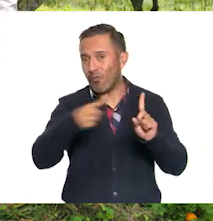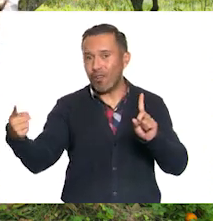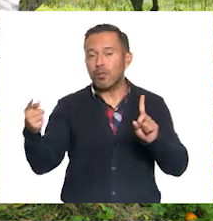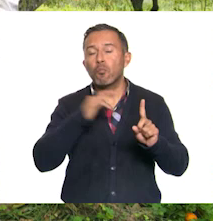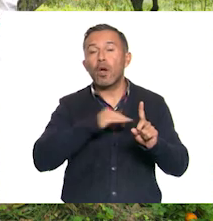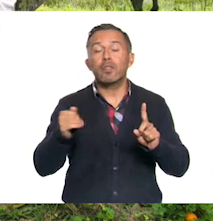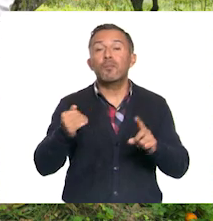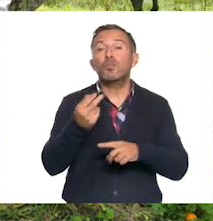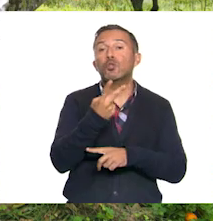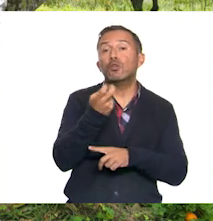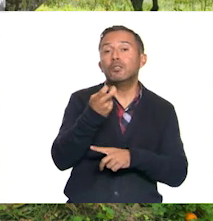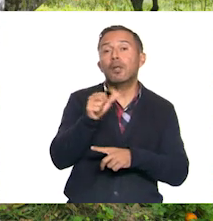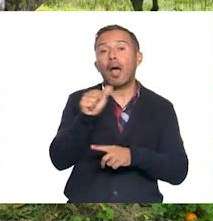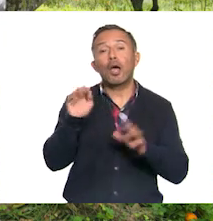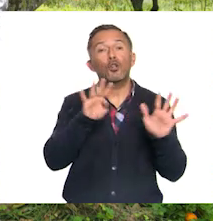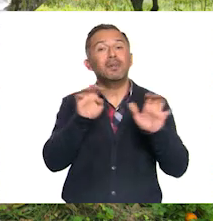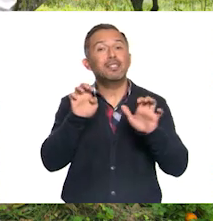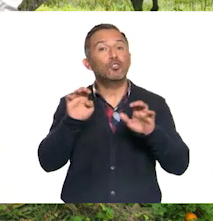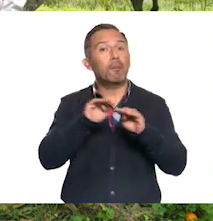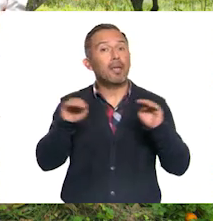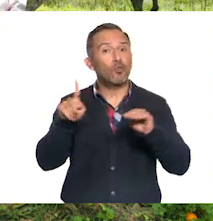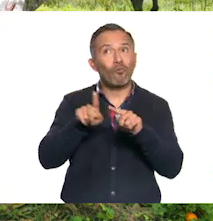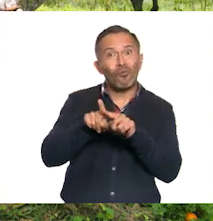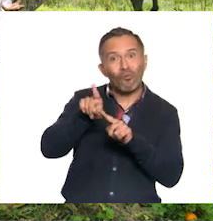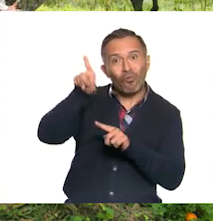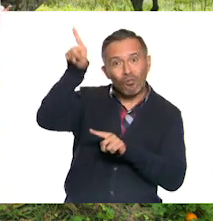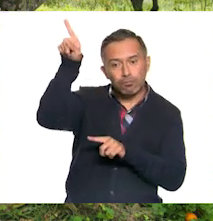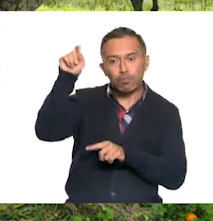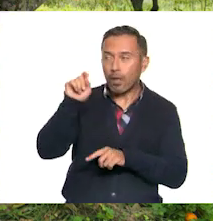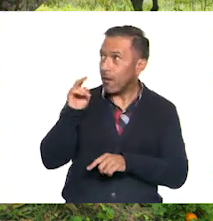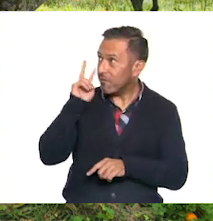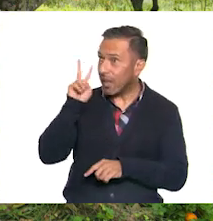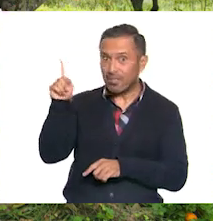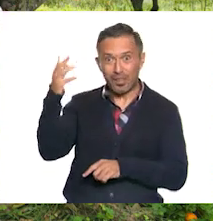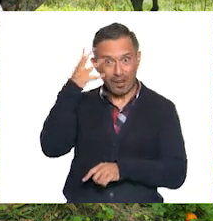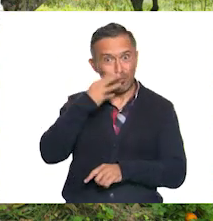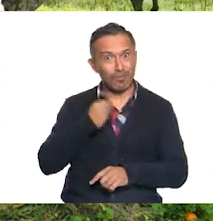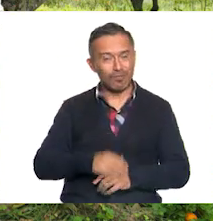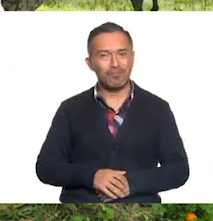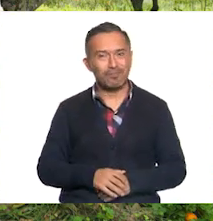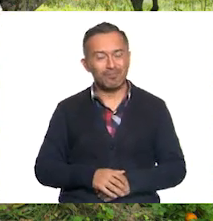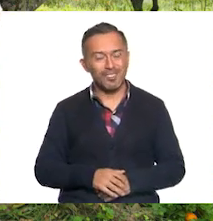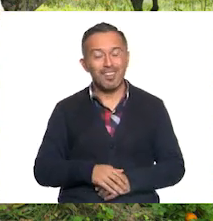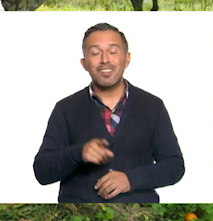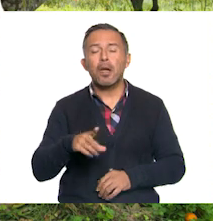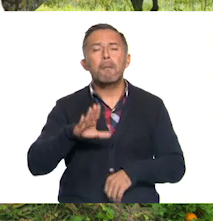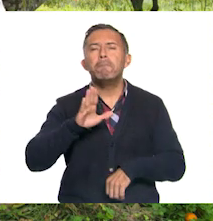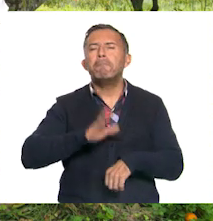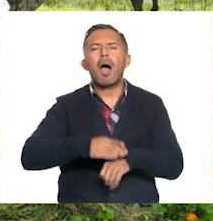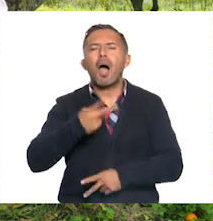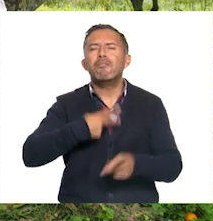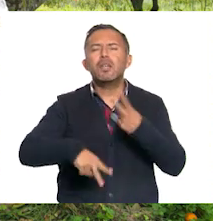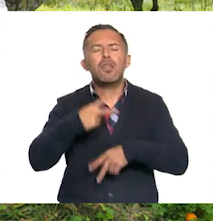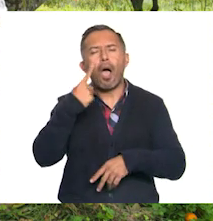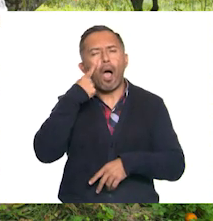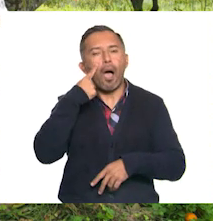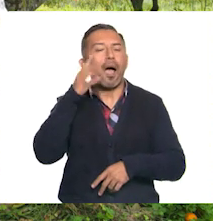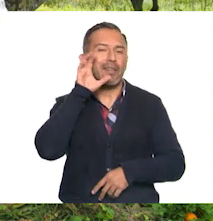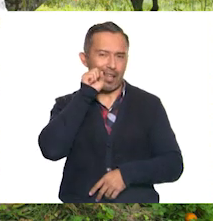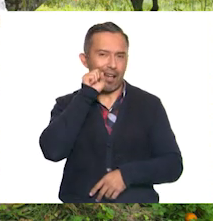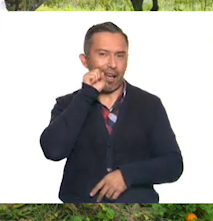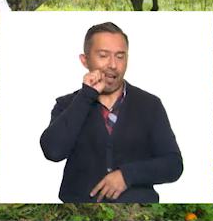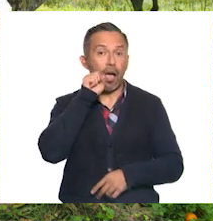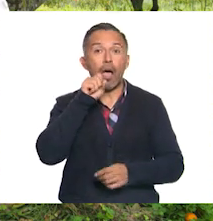a 900 metros. Ah. ¡Mira qué hermoso! Aunque lo que más se produce es naranja, de los